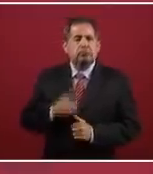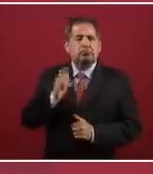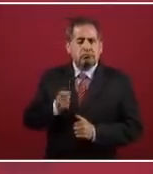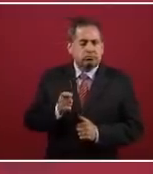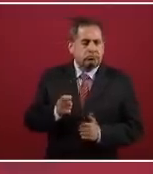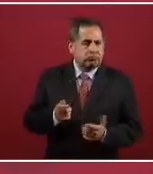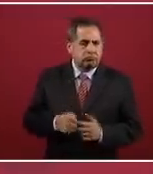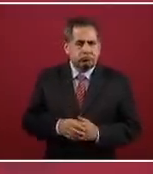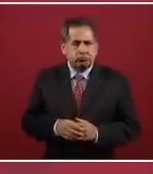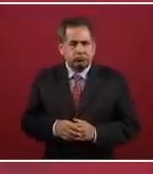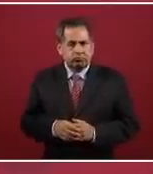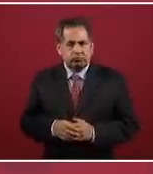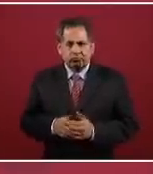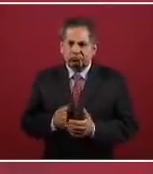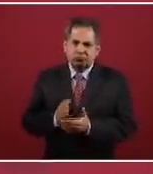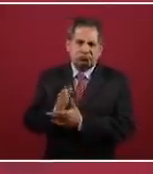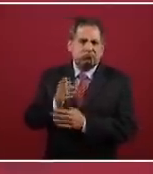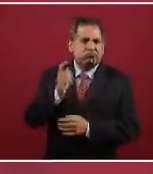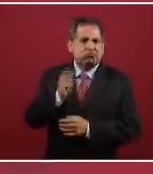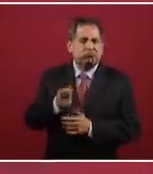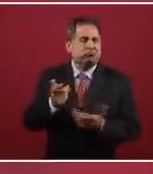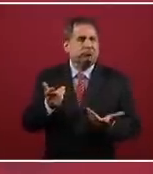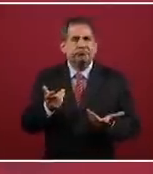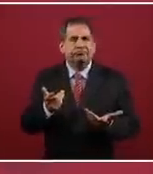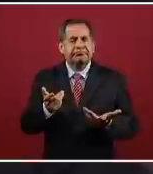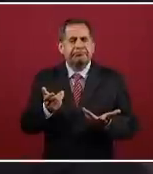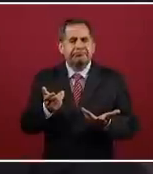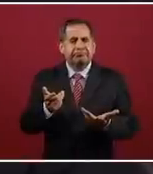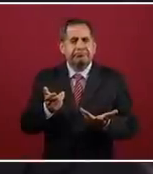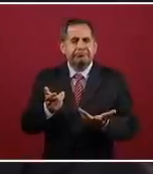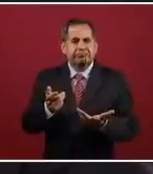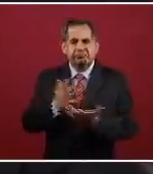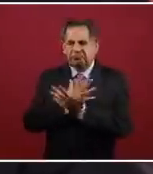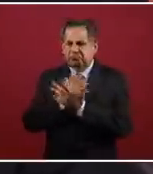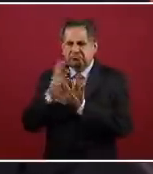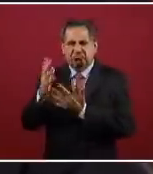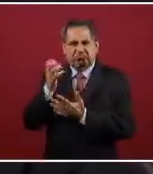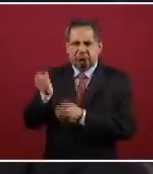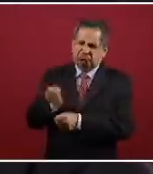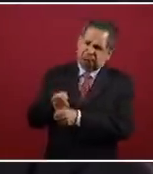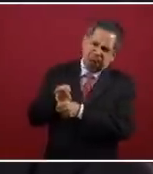recurrirse al uso indebido de la fuerza.